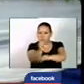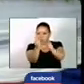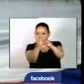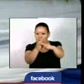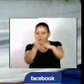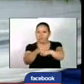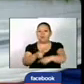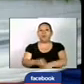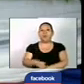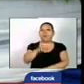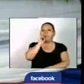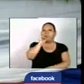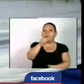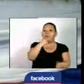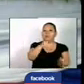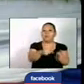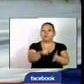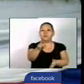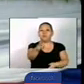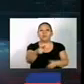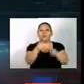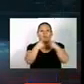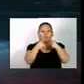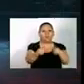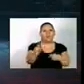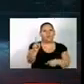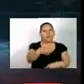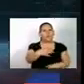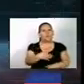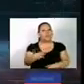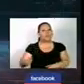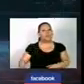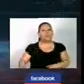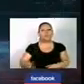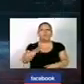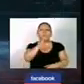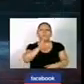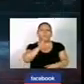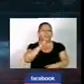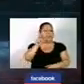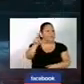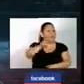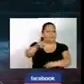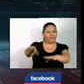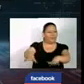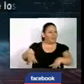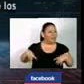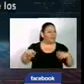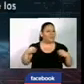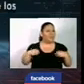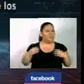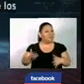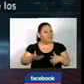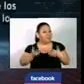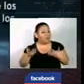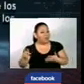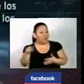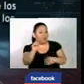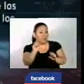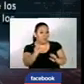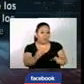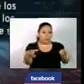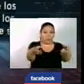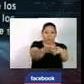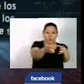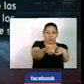Ante los señalamientos el presidente hondureño se refirió al tema mediante redes sociales y rechazó categóricamente las acusaciones que atribuyó a grupos